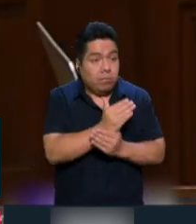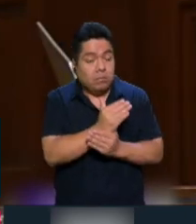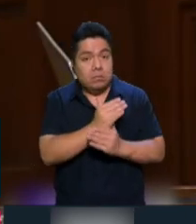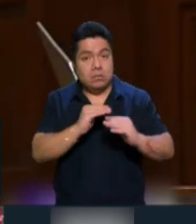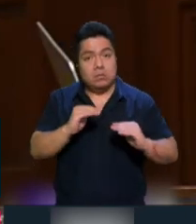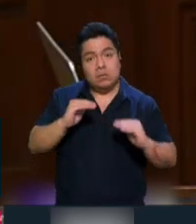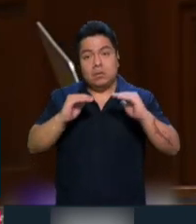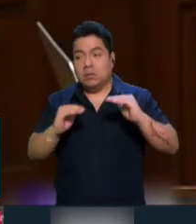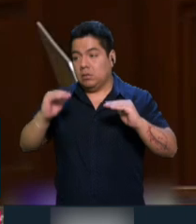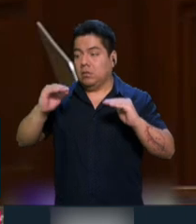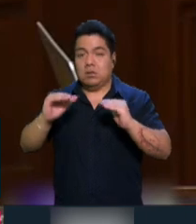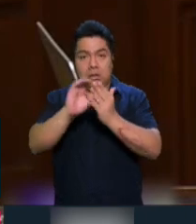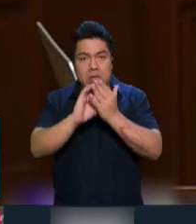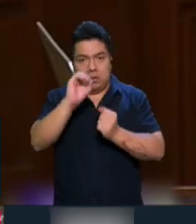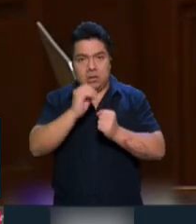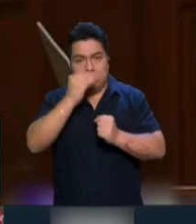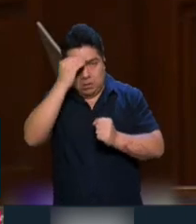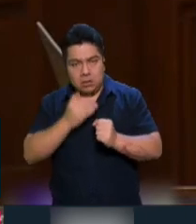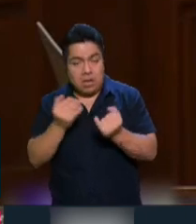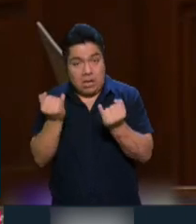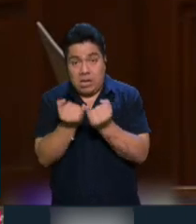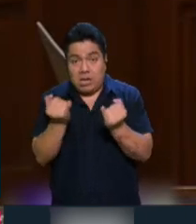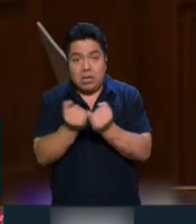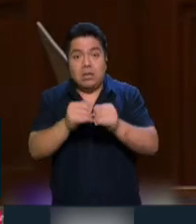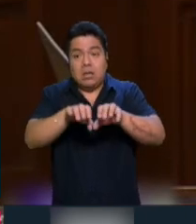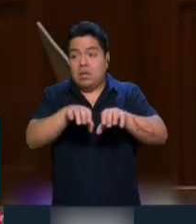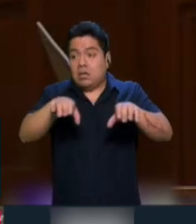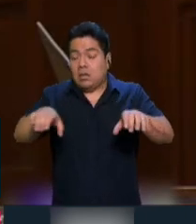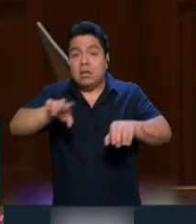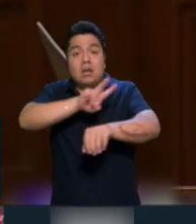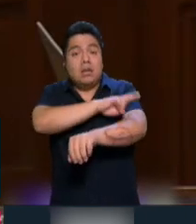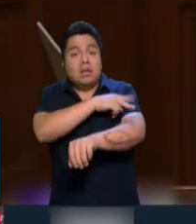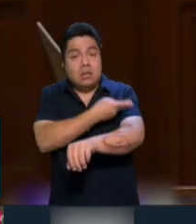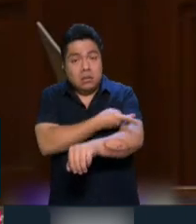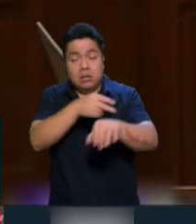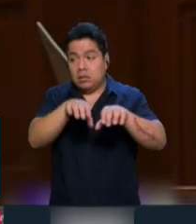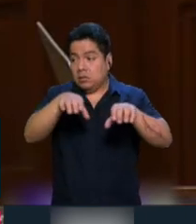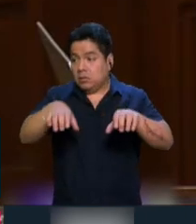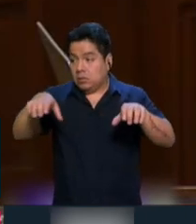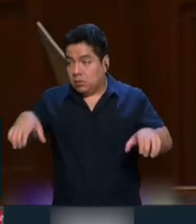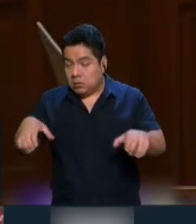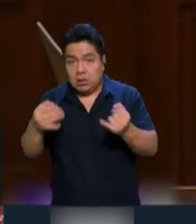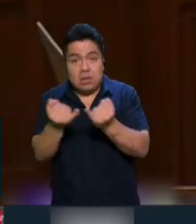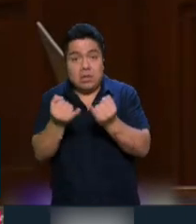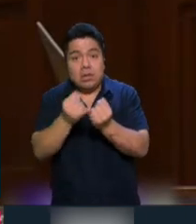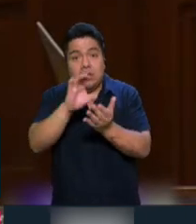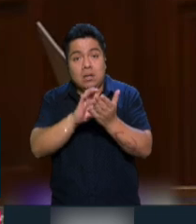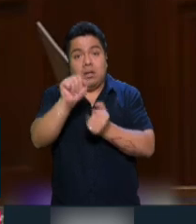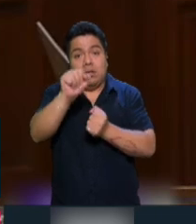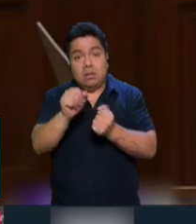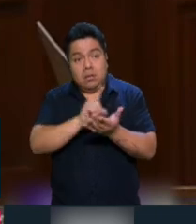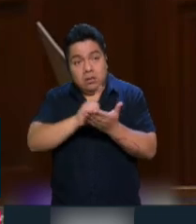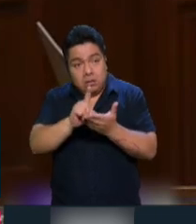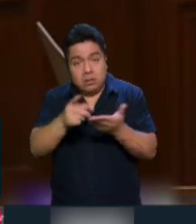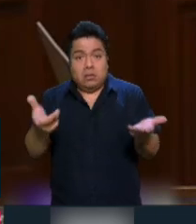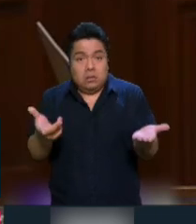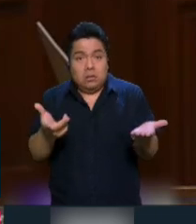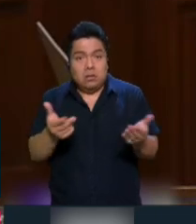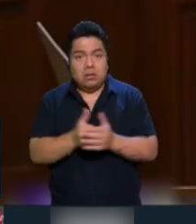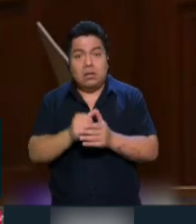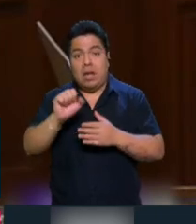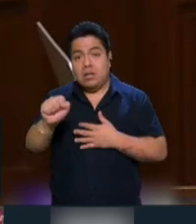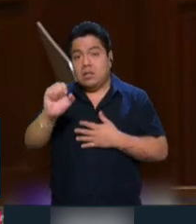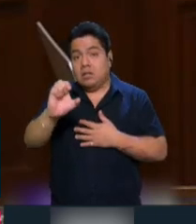supremacía constitucional, así como la división de poderes y el Estado constitucional de derecho. La Suprema